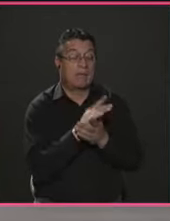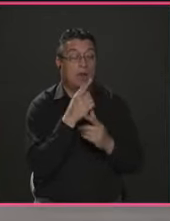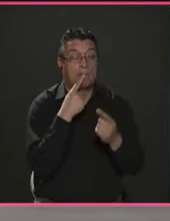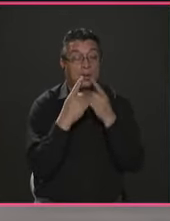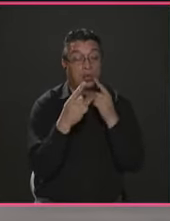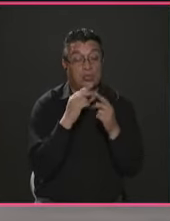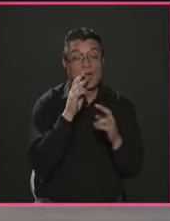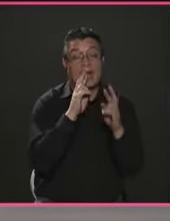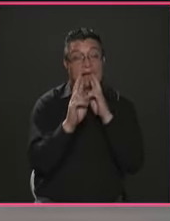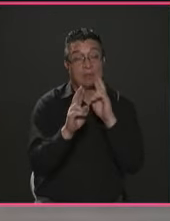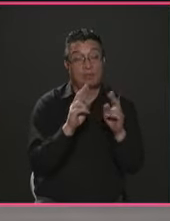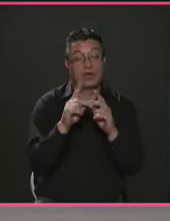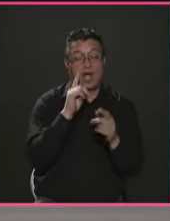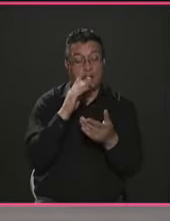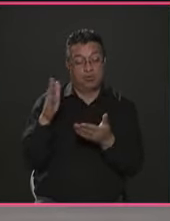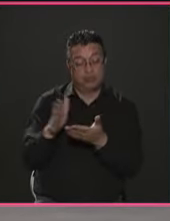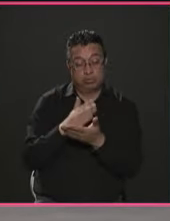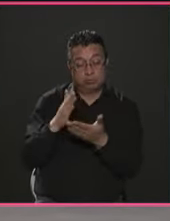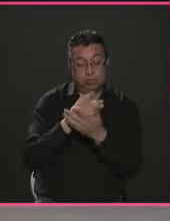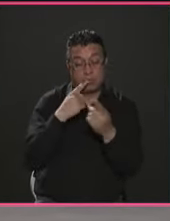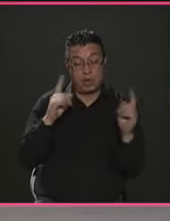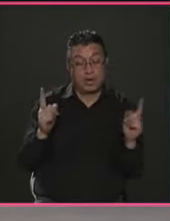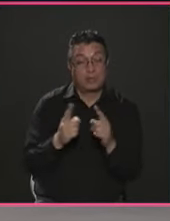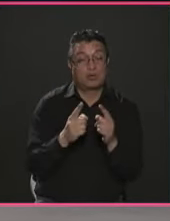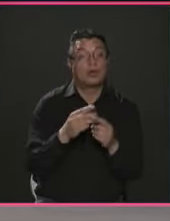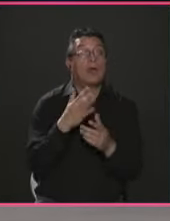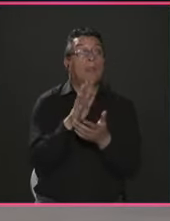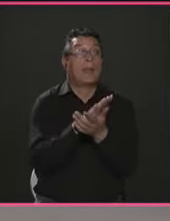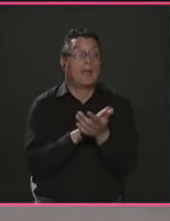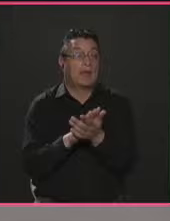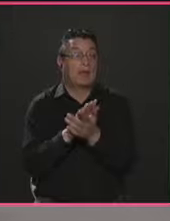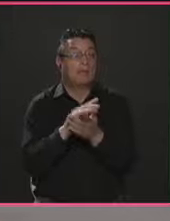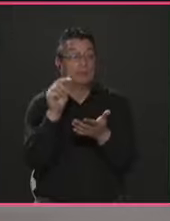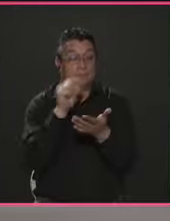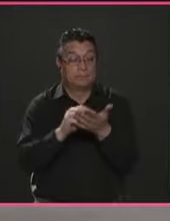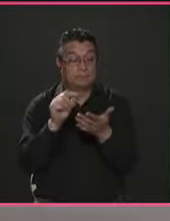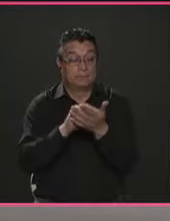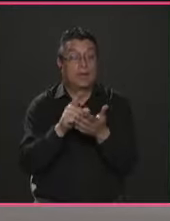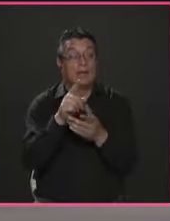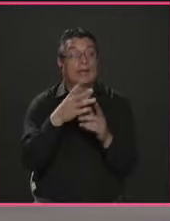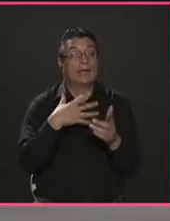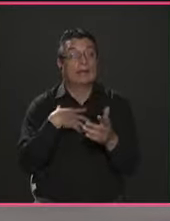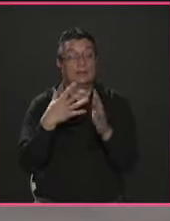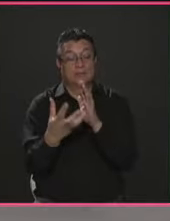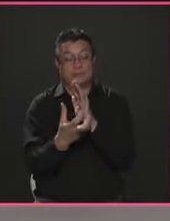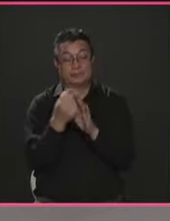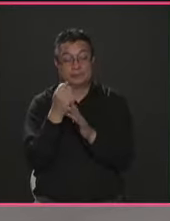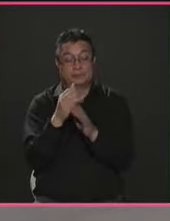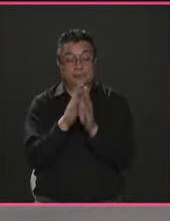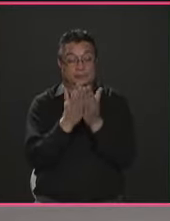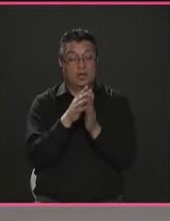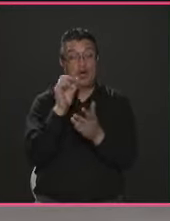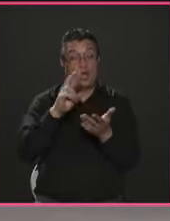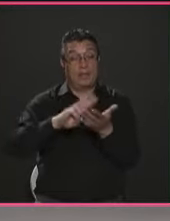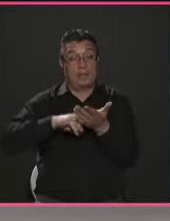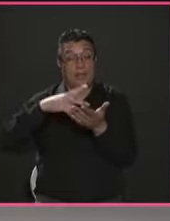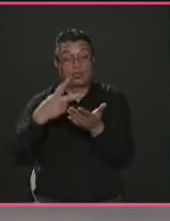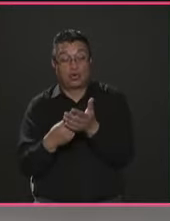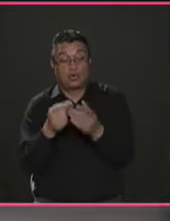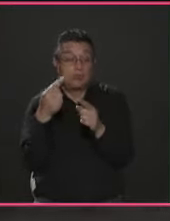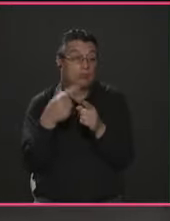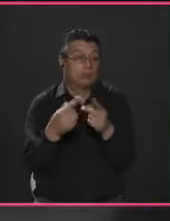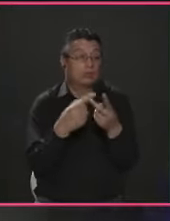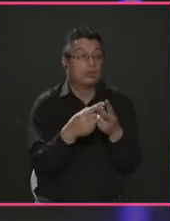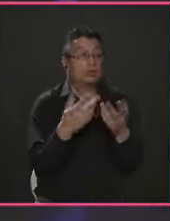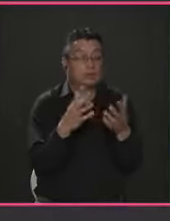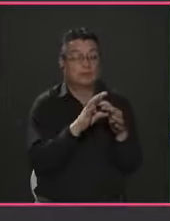respuesta ejemplo de texto y el resumen ejemplo de un texto y algo que quiero extraer del texto o o una traducción etcétera etcétera como